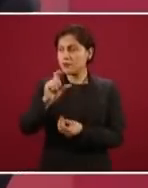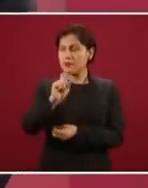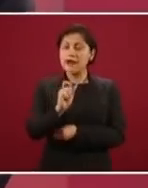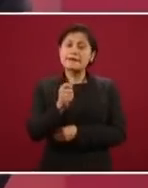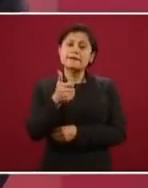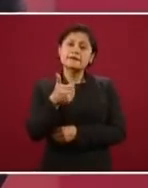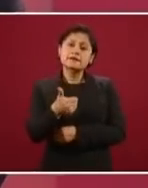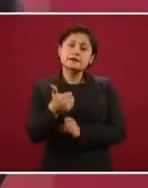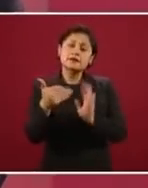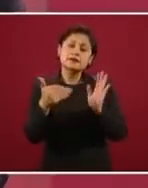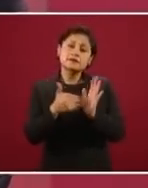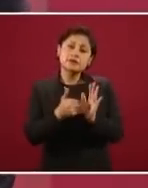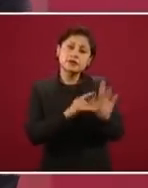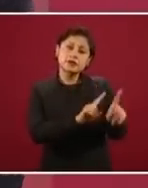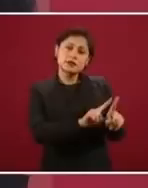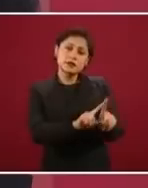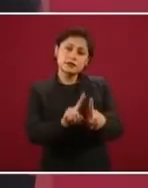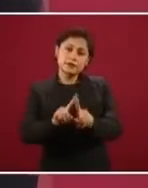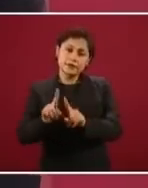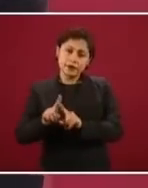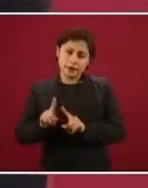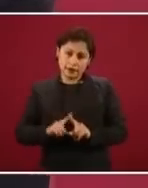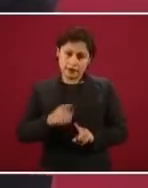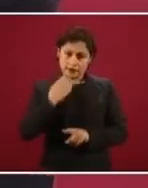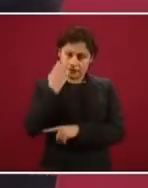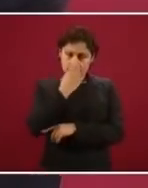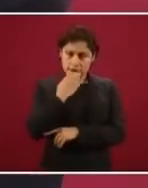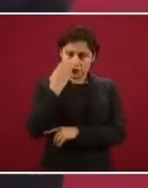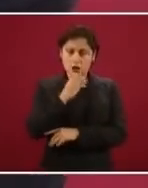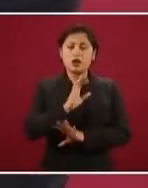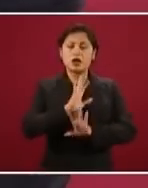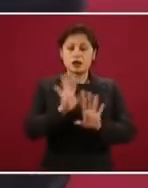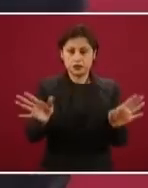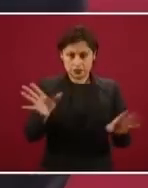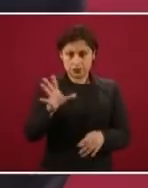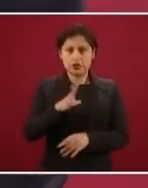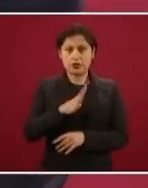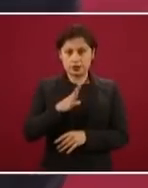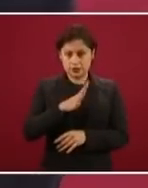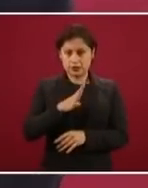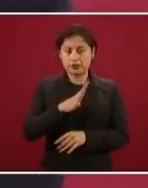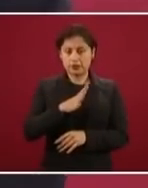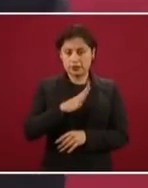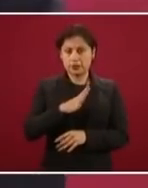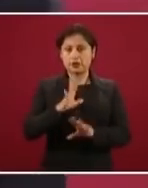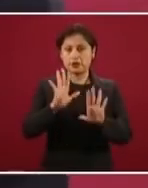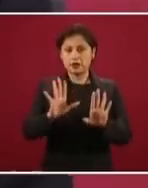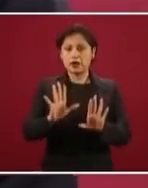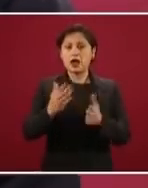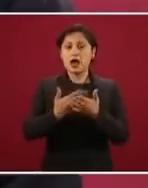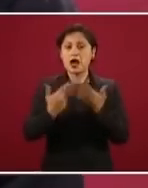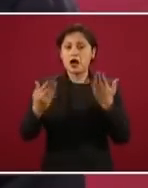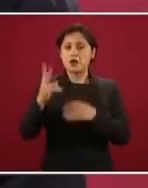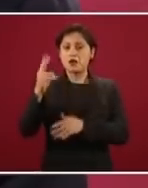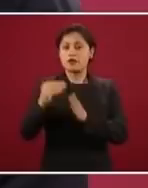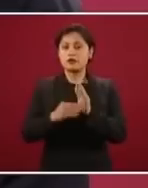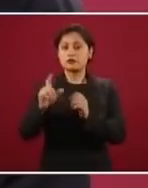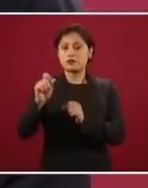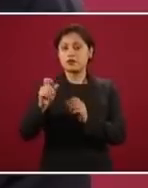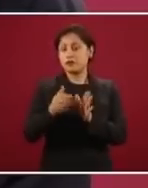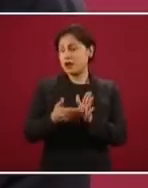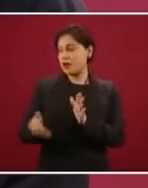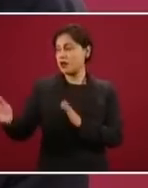para los 26 mil escuelas este año vamos a llegar a 100.000 escuelas